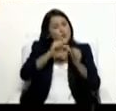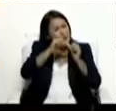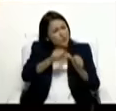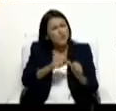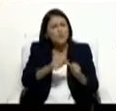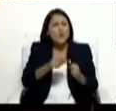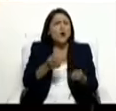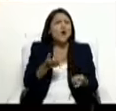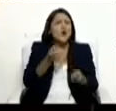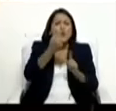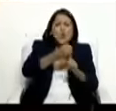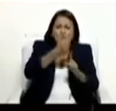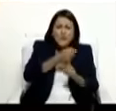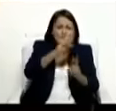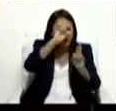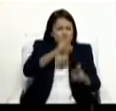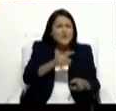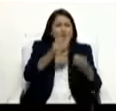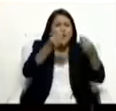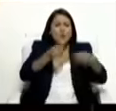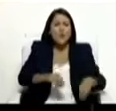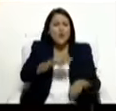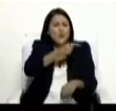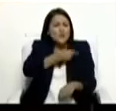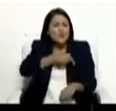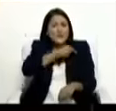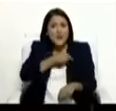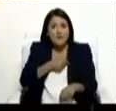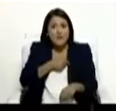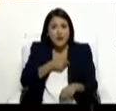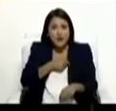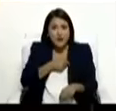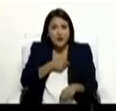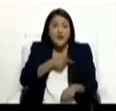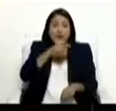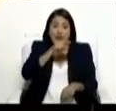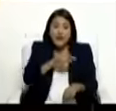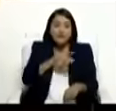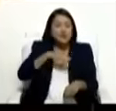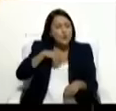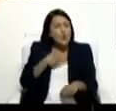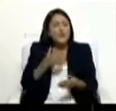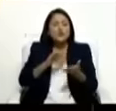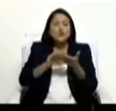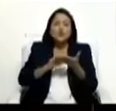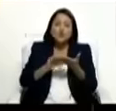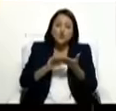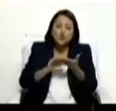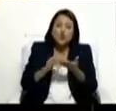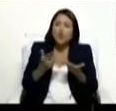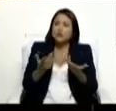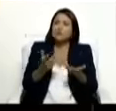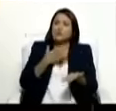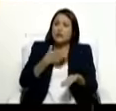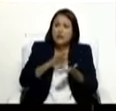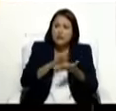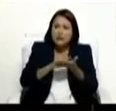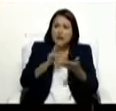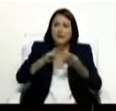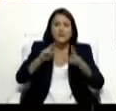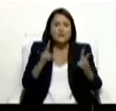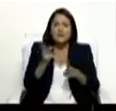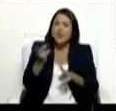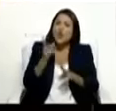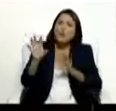Ginebra como instrumento de solución pacífica de la controversia.